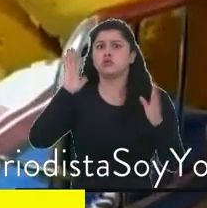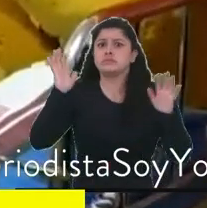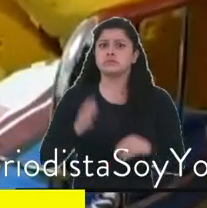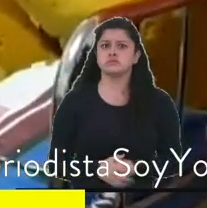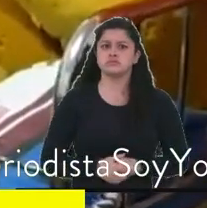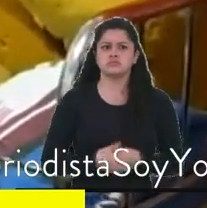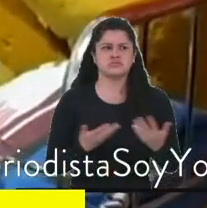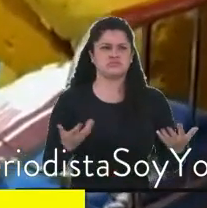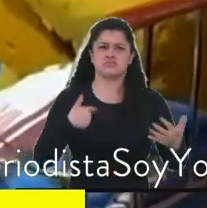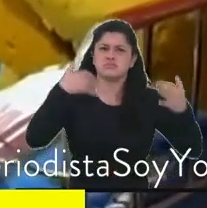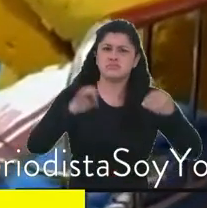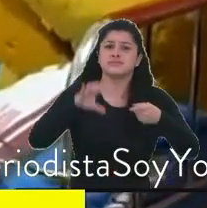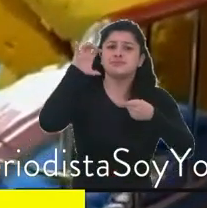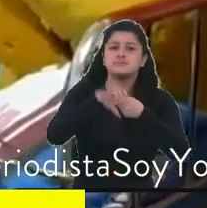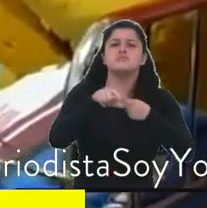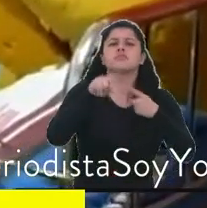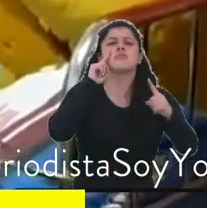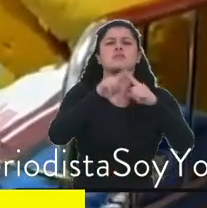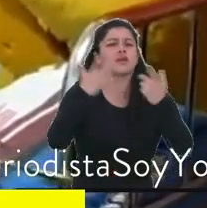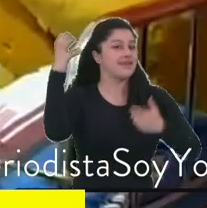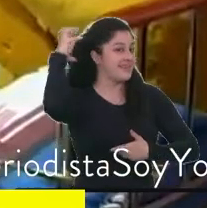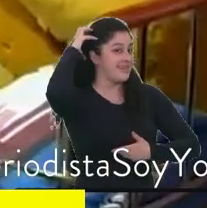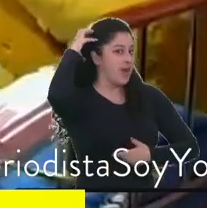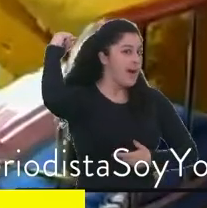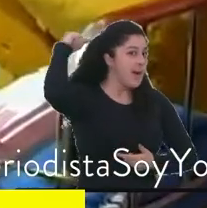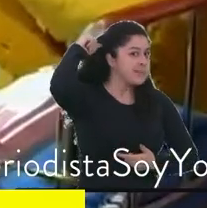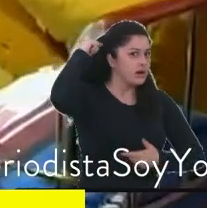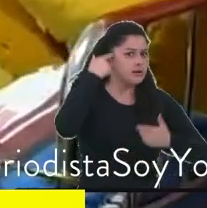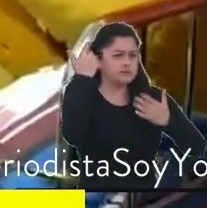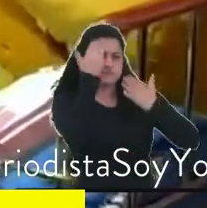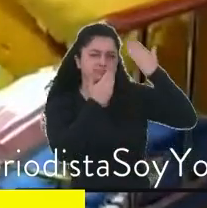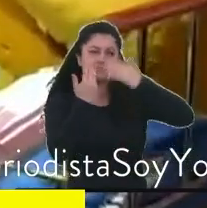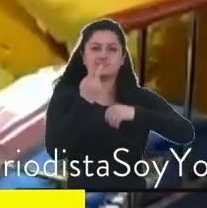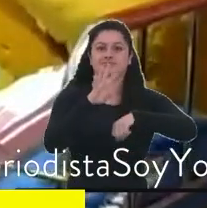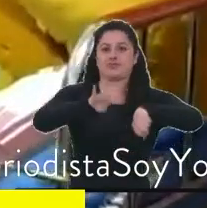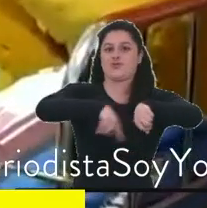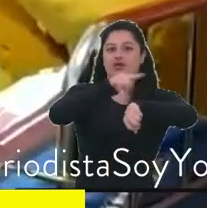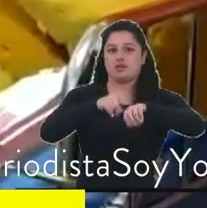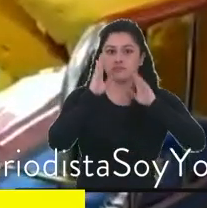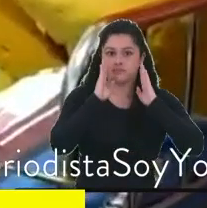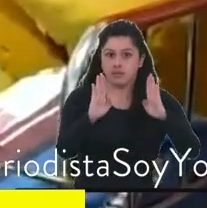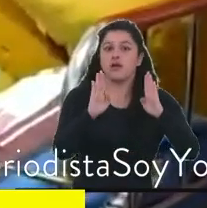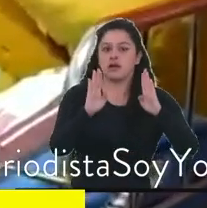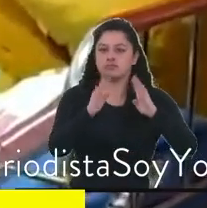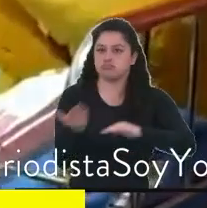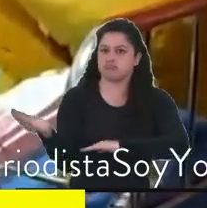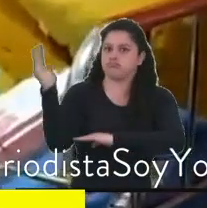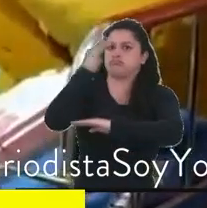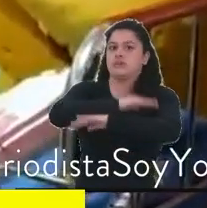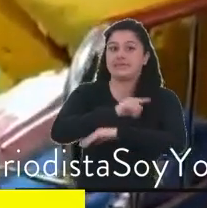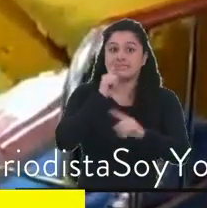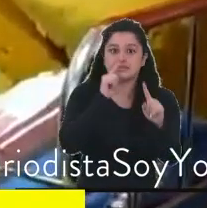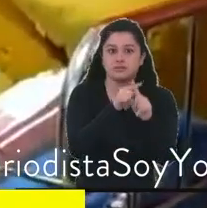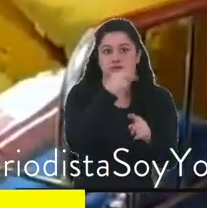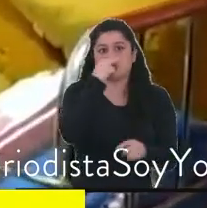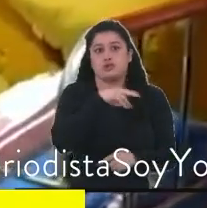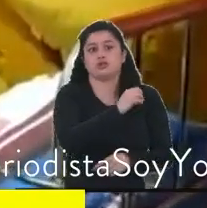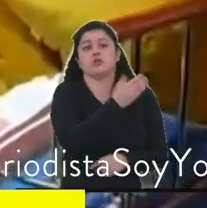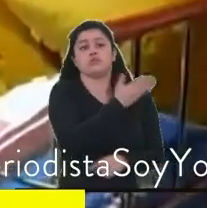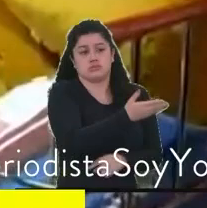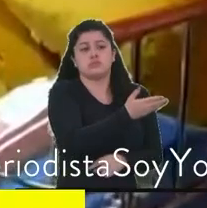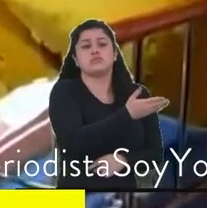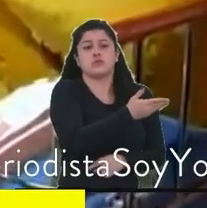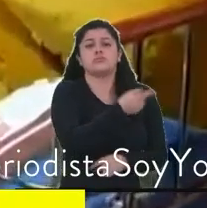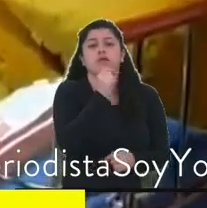para valoración para las 24 horas. ¿Por qué? Porque mi hijo, para dormir, hay que conectarlo a esta máquina,